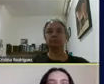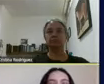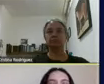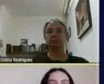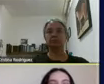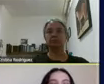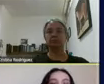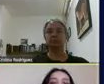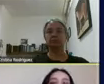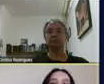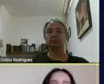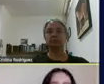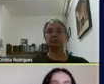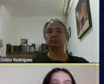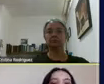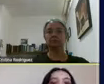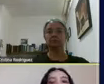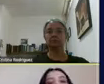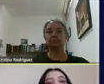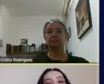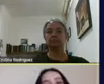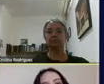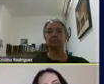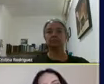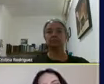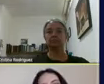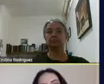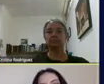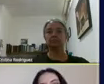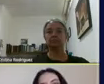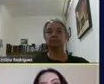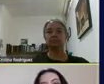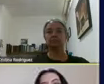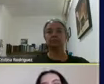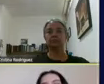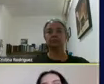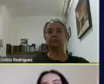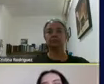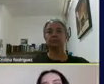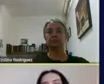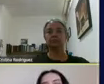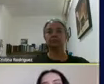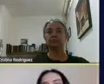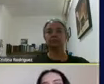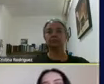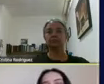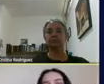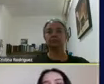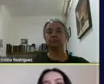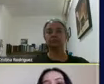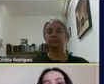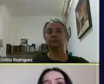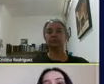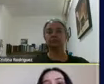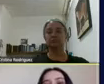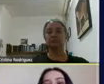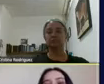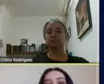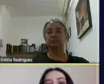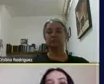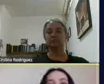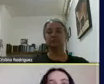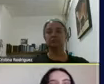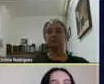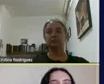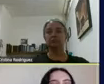Diferentes tipos de ejercicio con nuestro peso y después agregarle un poquito más de peso. Aquí se empiezan a hacer justamente